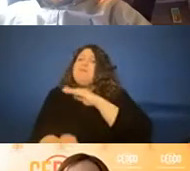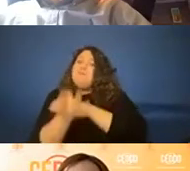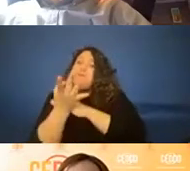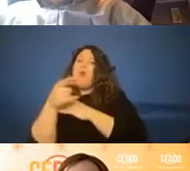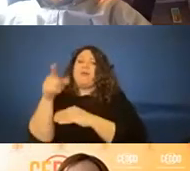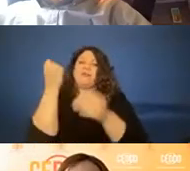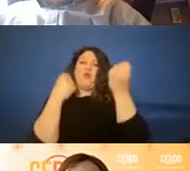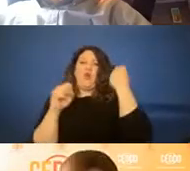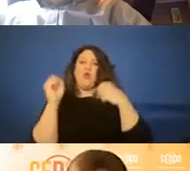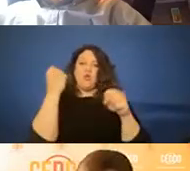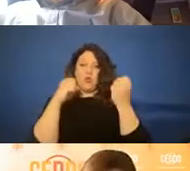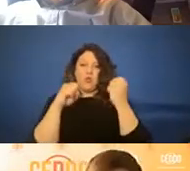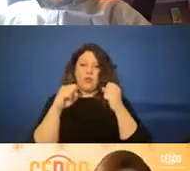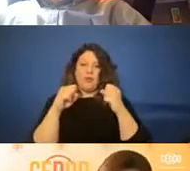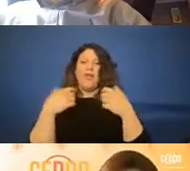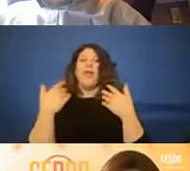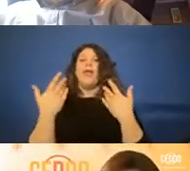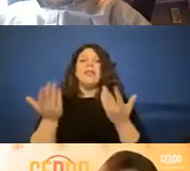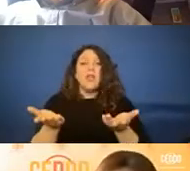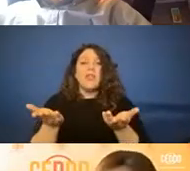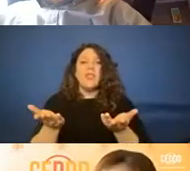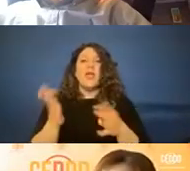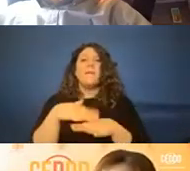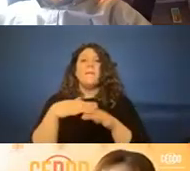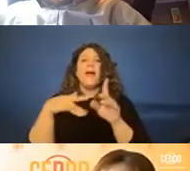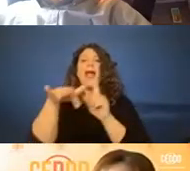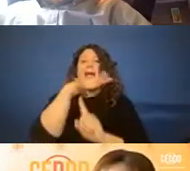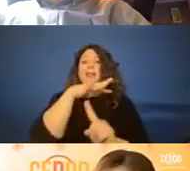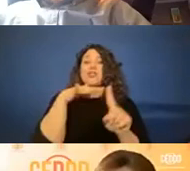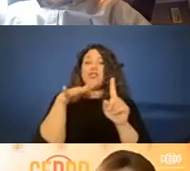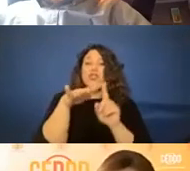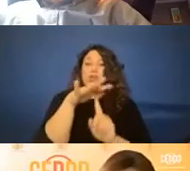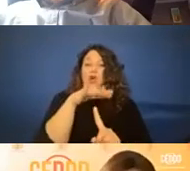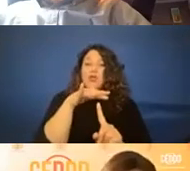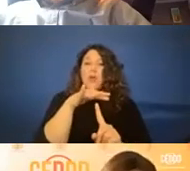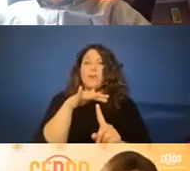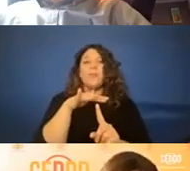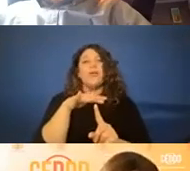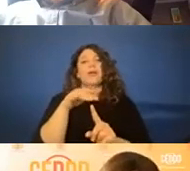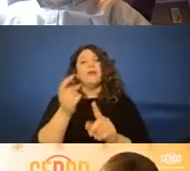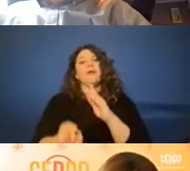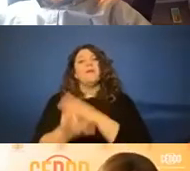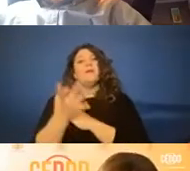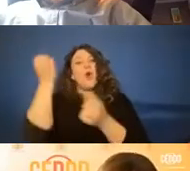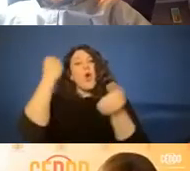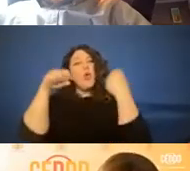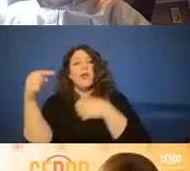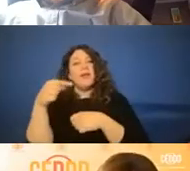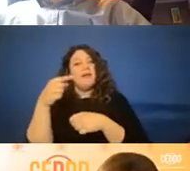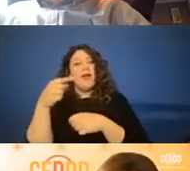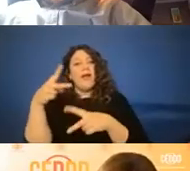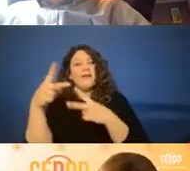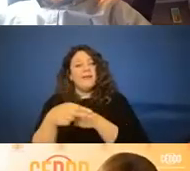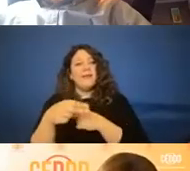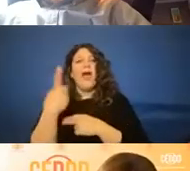Entonces, para que los entornos no generen este tipo de conductas, la arquitectura tiene